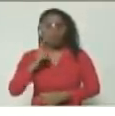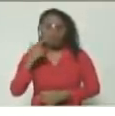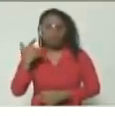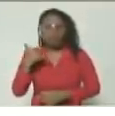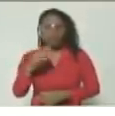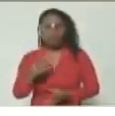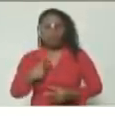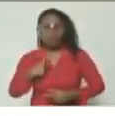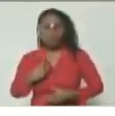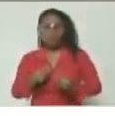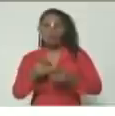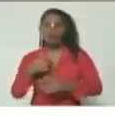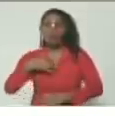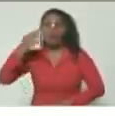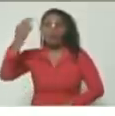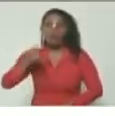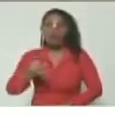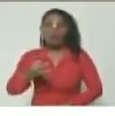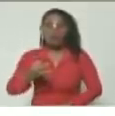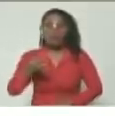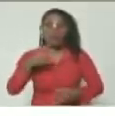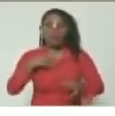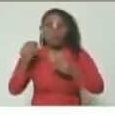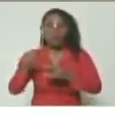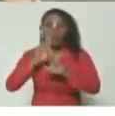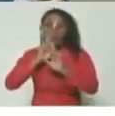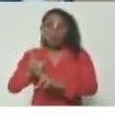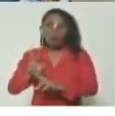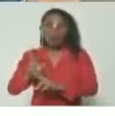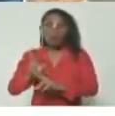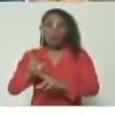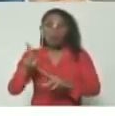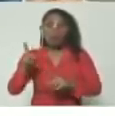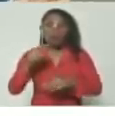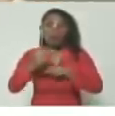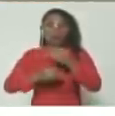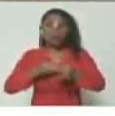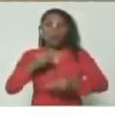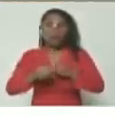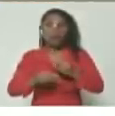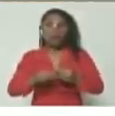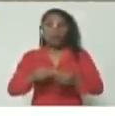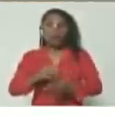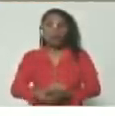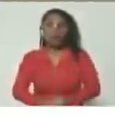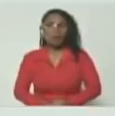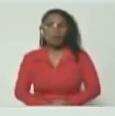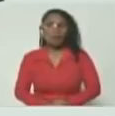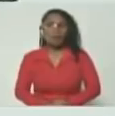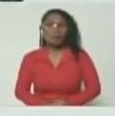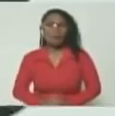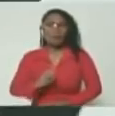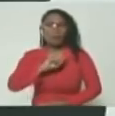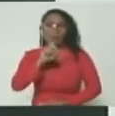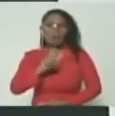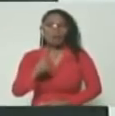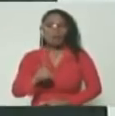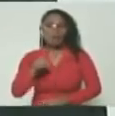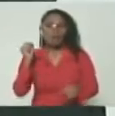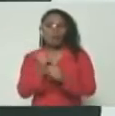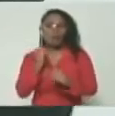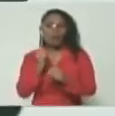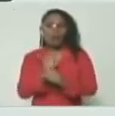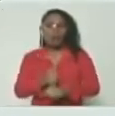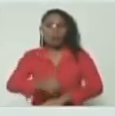Pero yo no le voy a... la seguridad que le vamos a dar respuesta inmediata. ¿Qué es lo que es una alcabala? Pregunte, presidente, pregúntele a sus trabajadores más